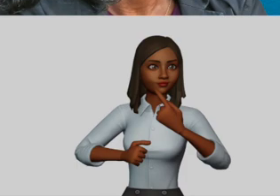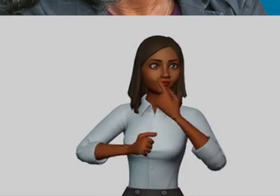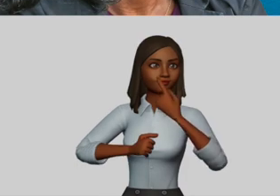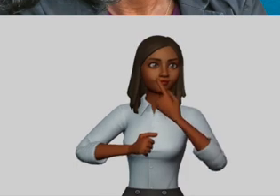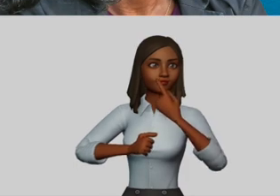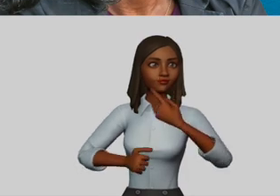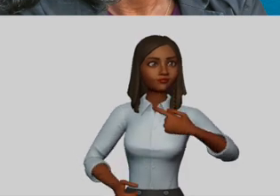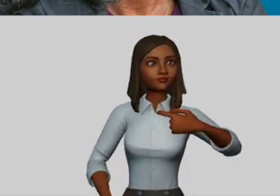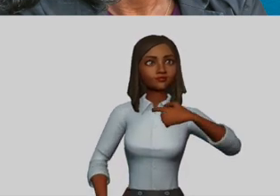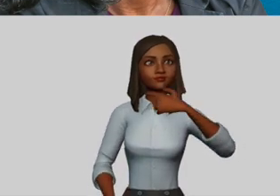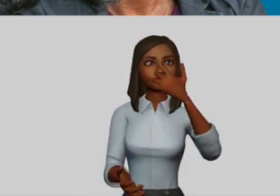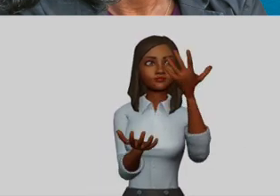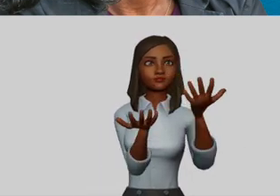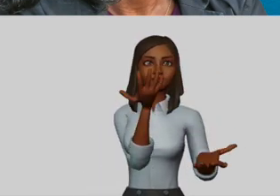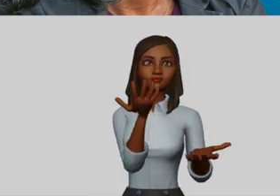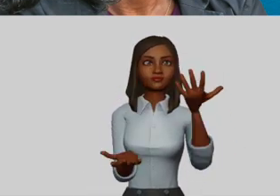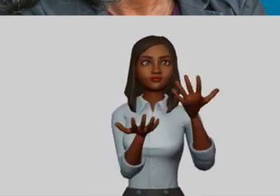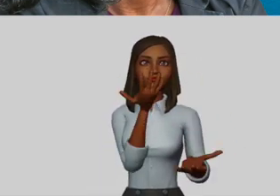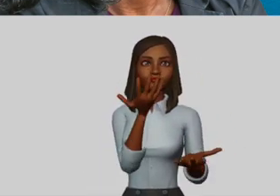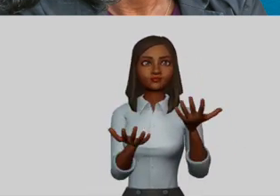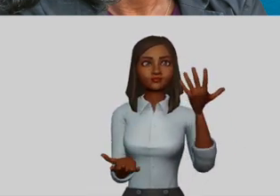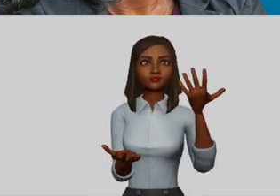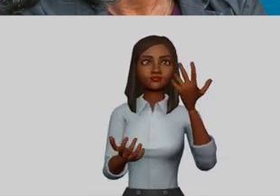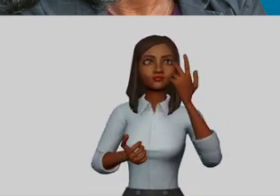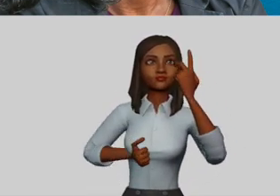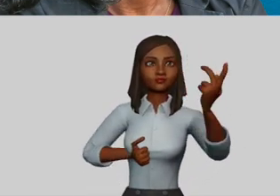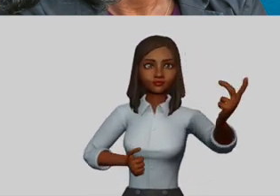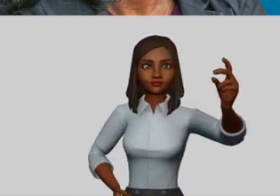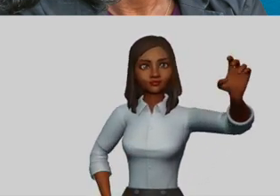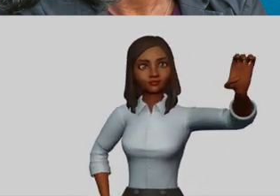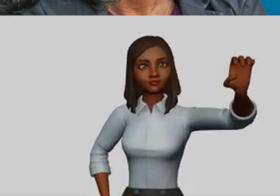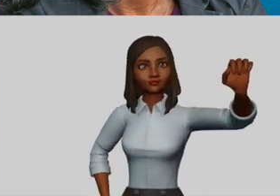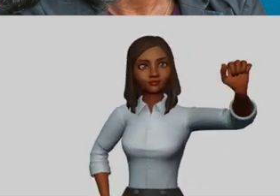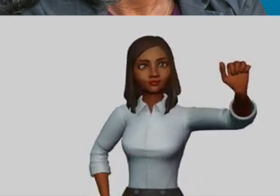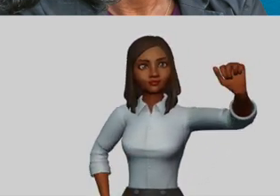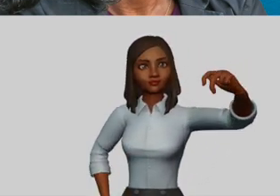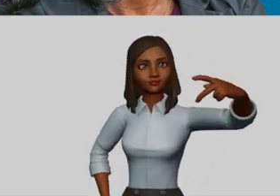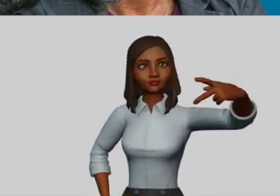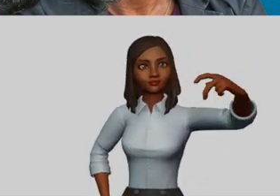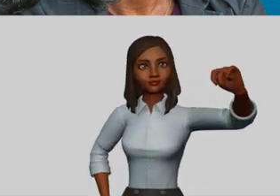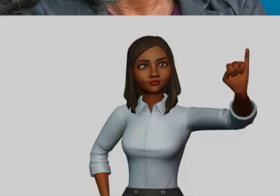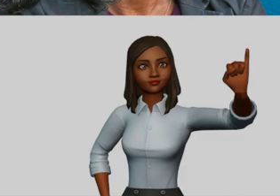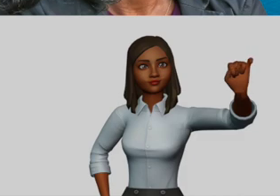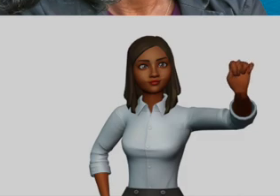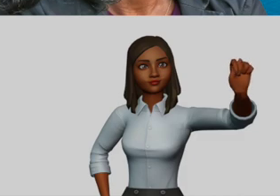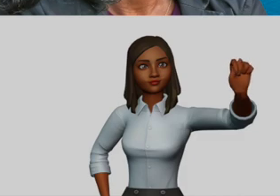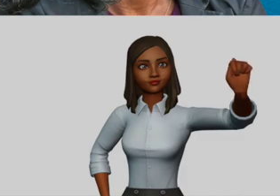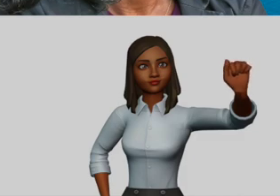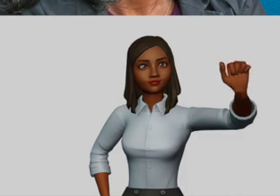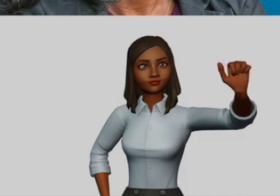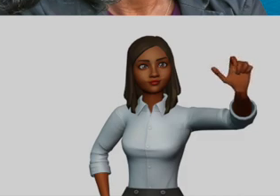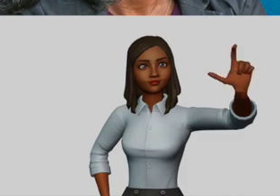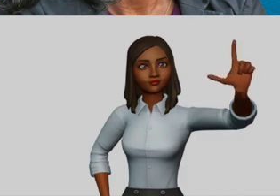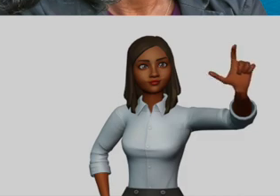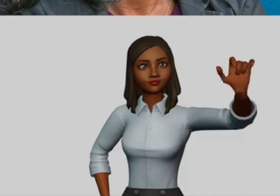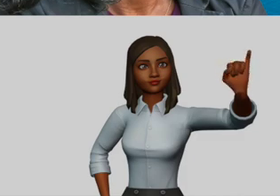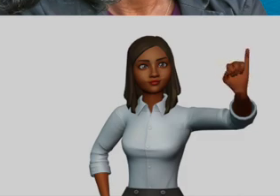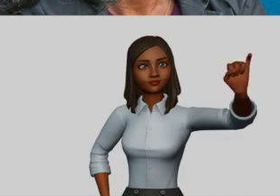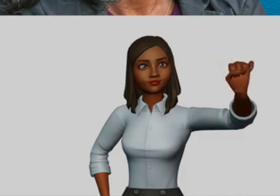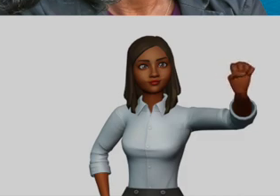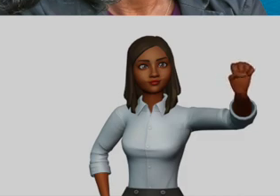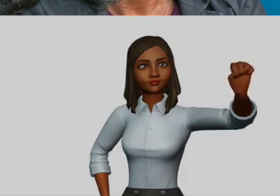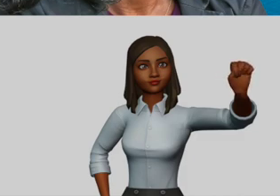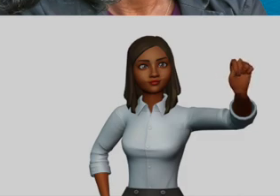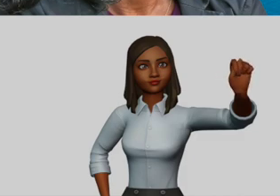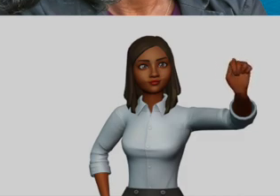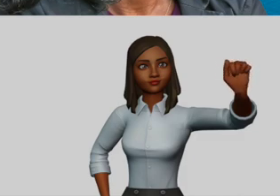vamos a decir, ve con eso. Porque nosotros, por más que nosotros crecemos nuestro modelo